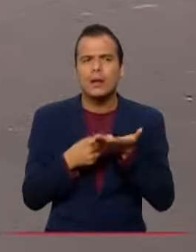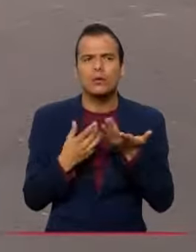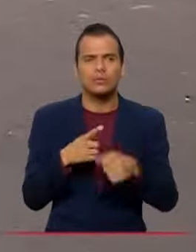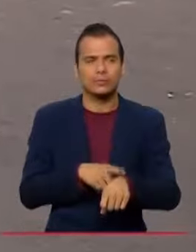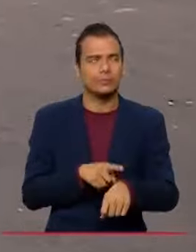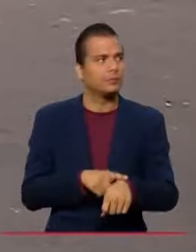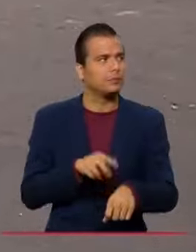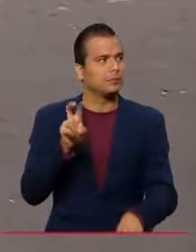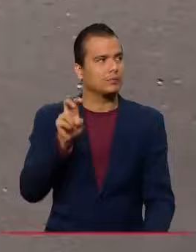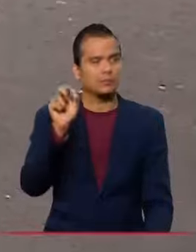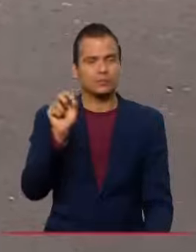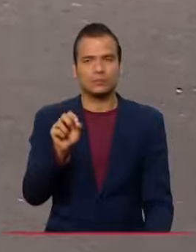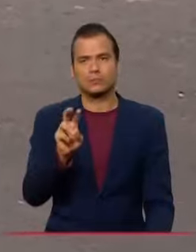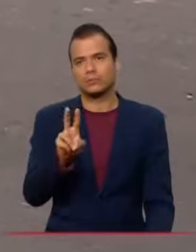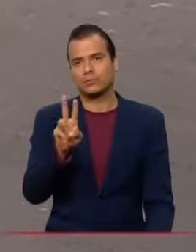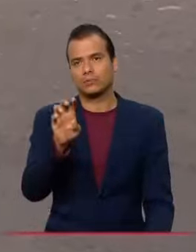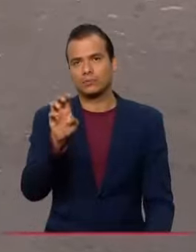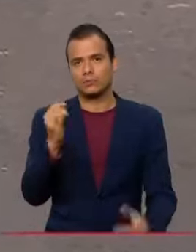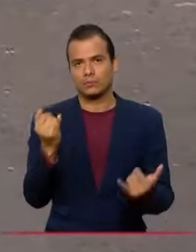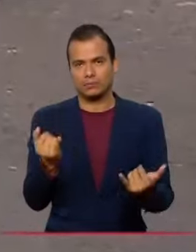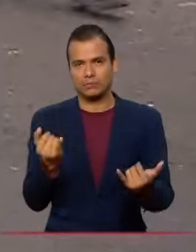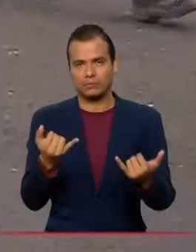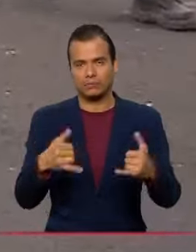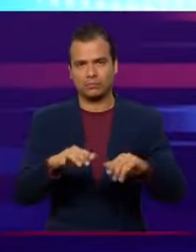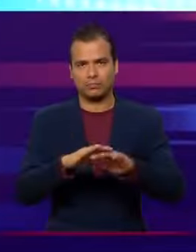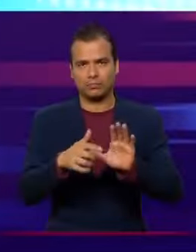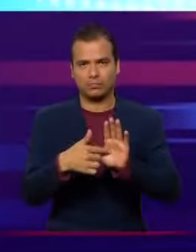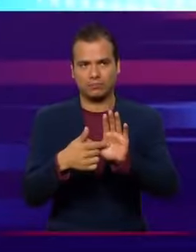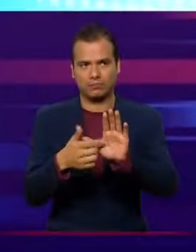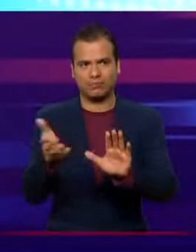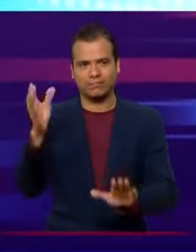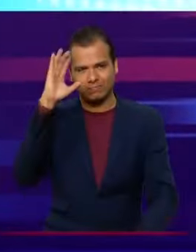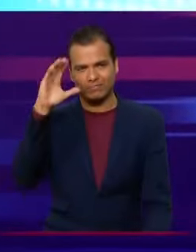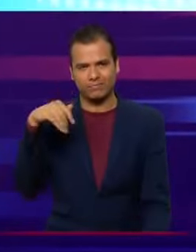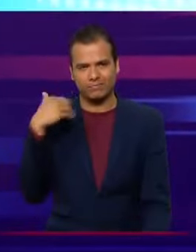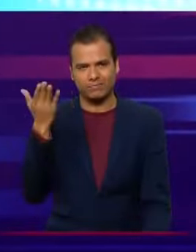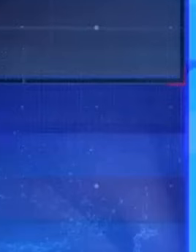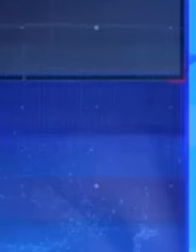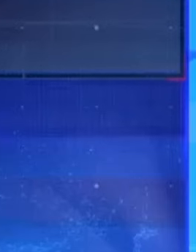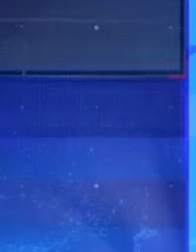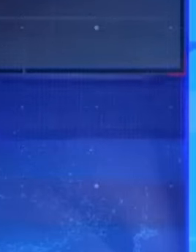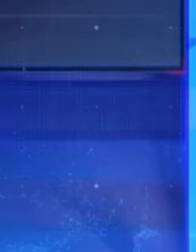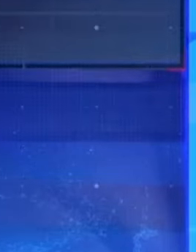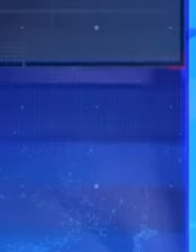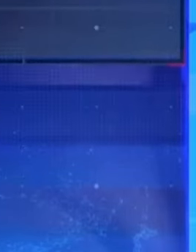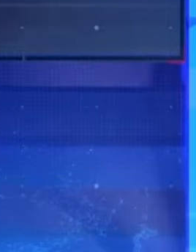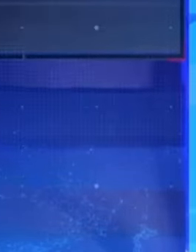7:29 a.m. Yo soy Carmen Alicia Sarmiento Mora y este es un informe para Telepacífico Noticias, la región todos los días.